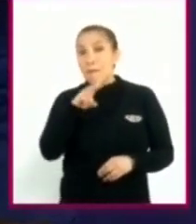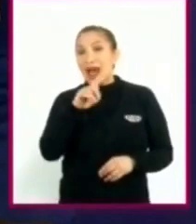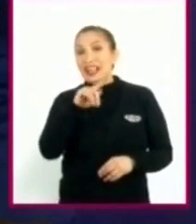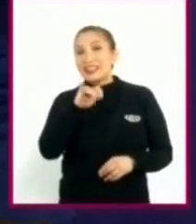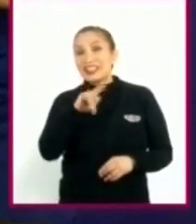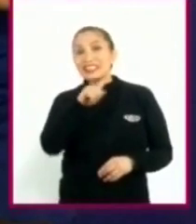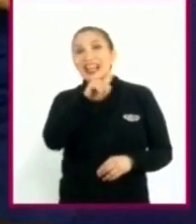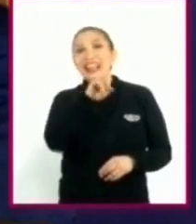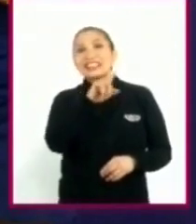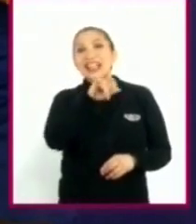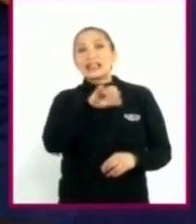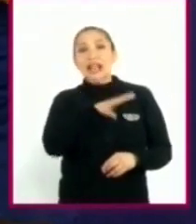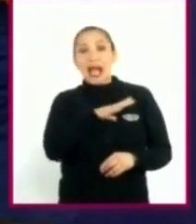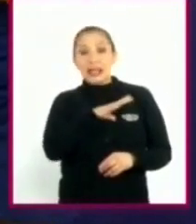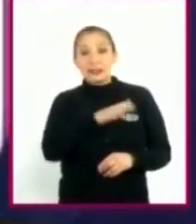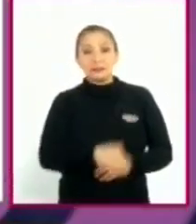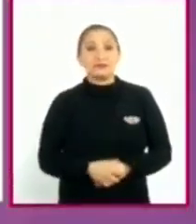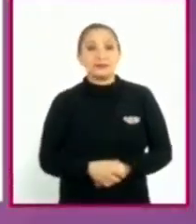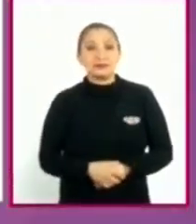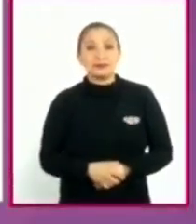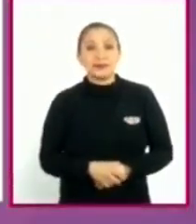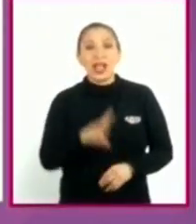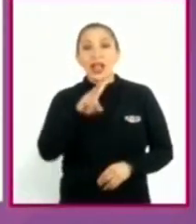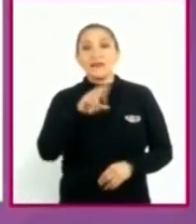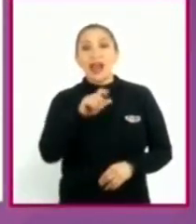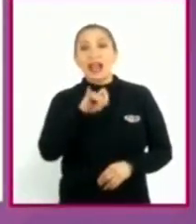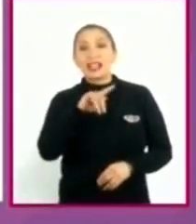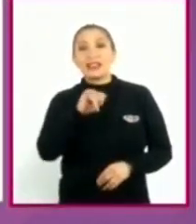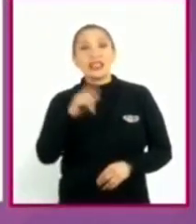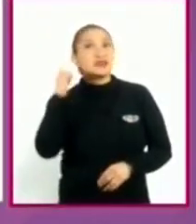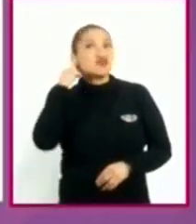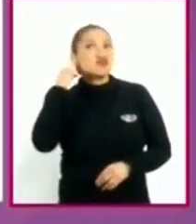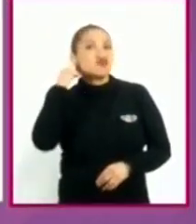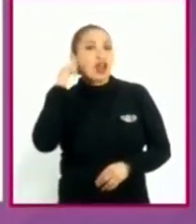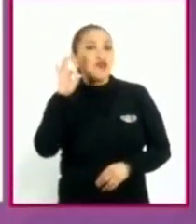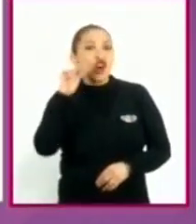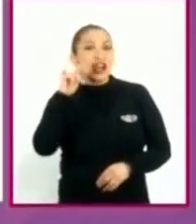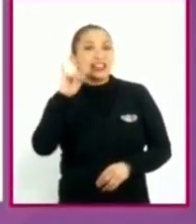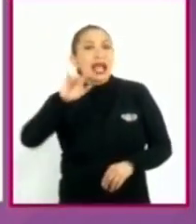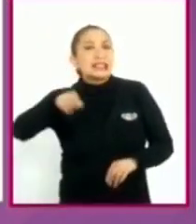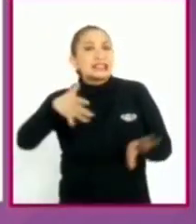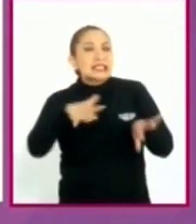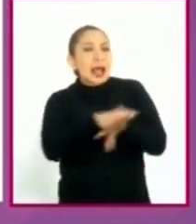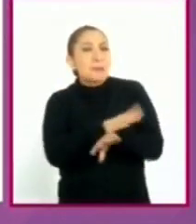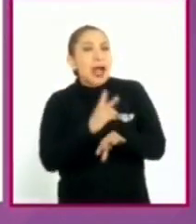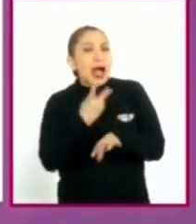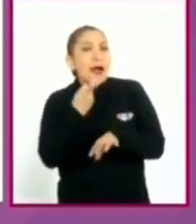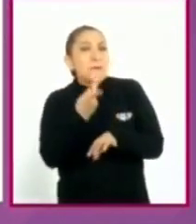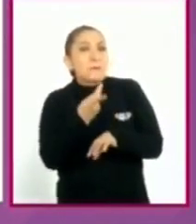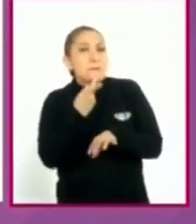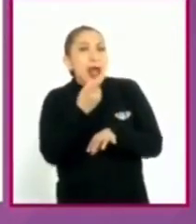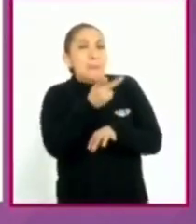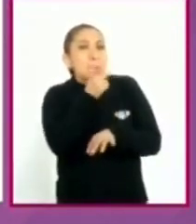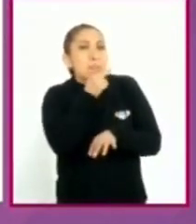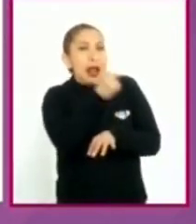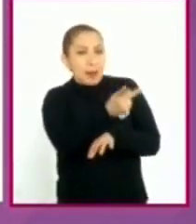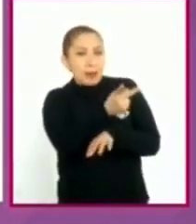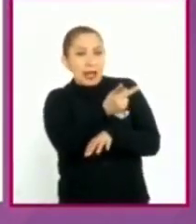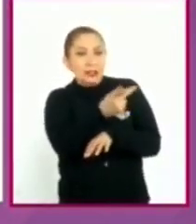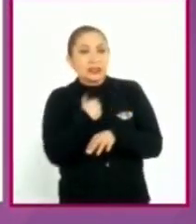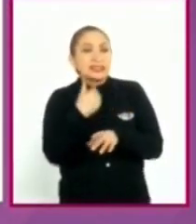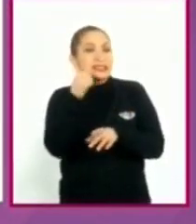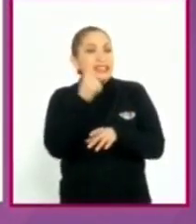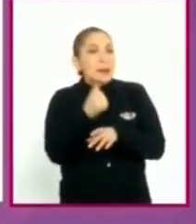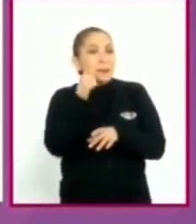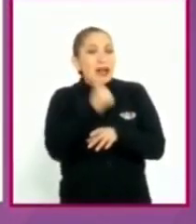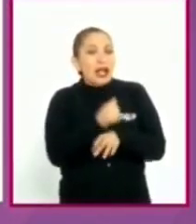léxicas, existen las variantes fonéticas. Son los cambios en la pronunciación de las palabras.